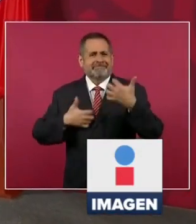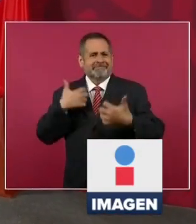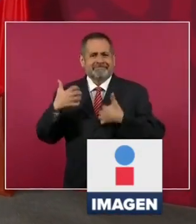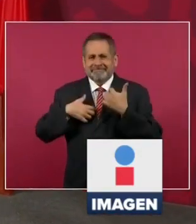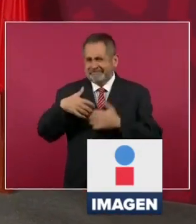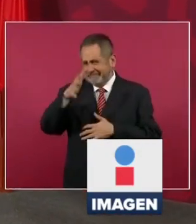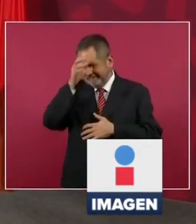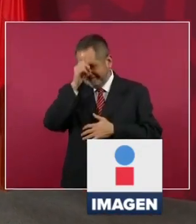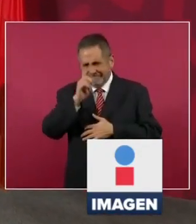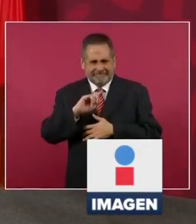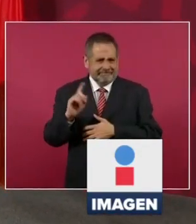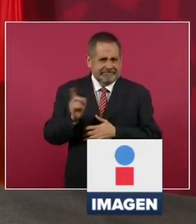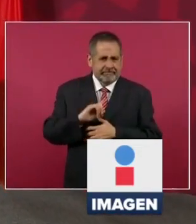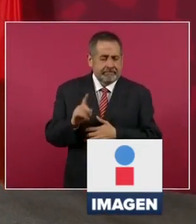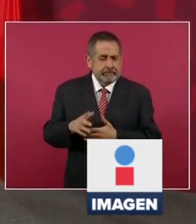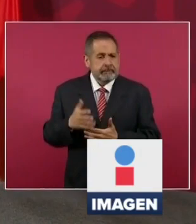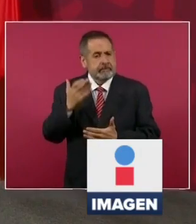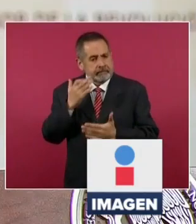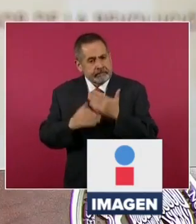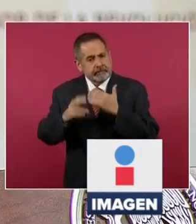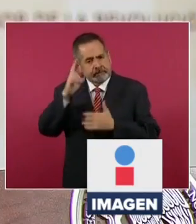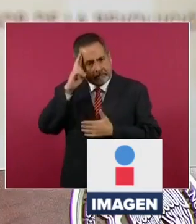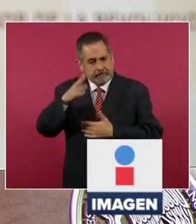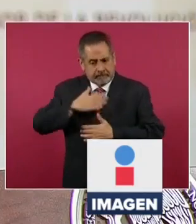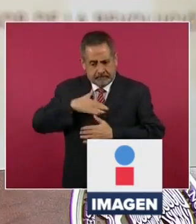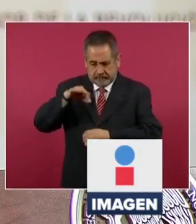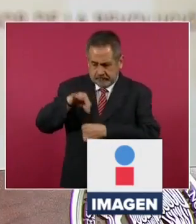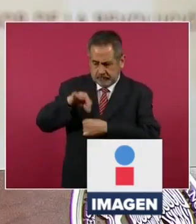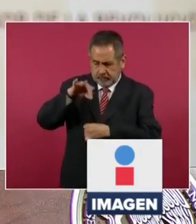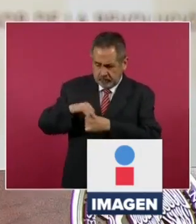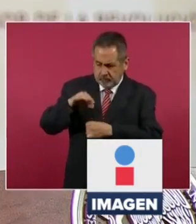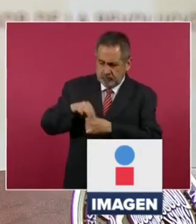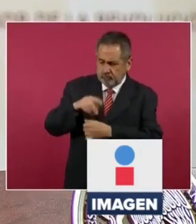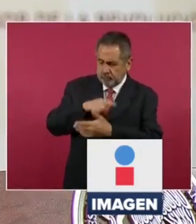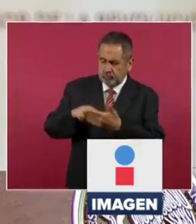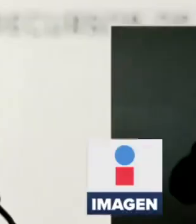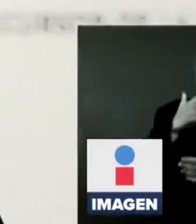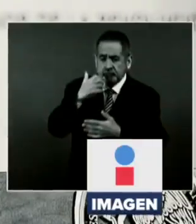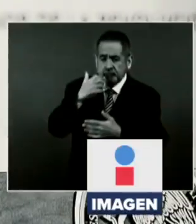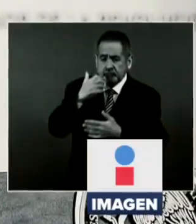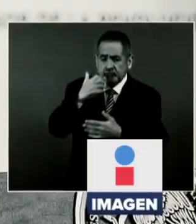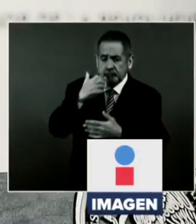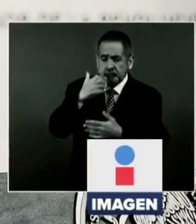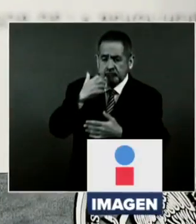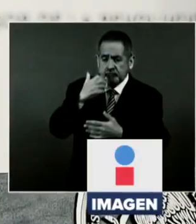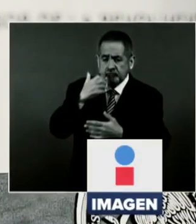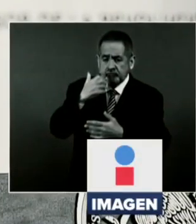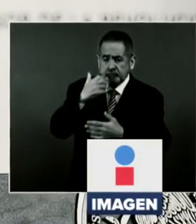porque no respetan la voluntad popular.